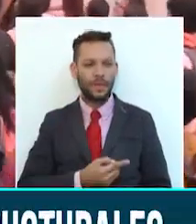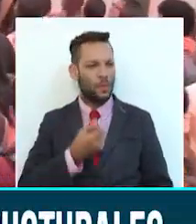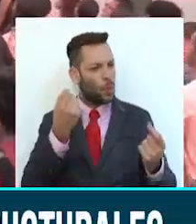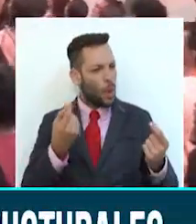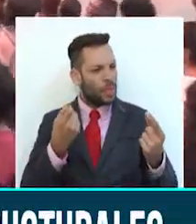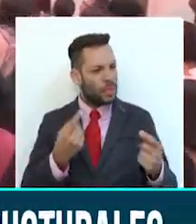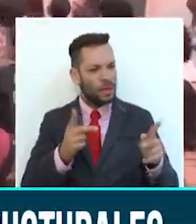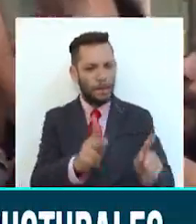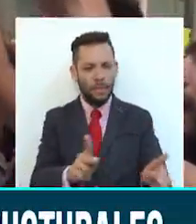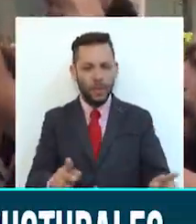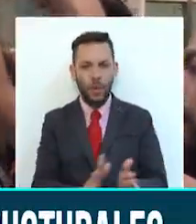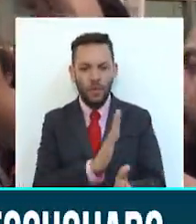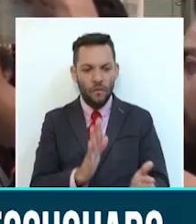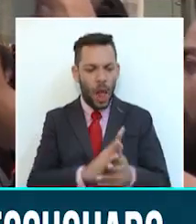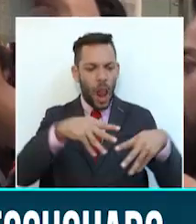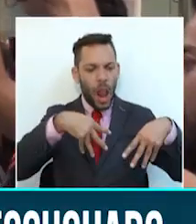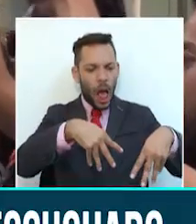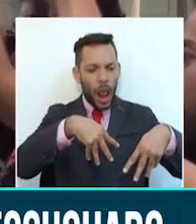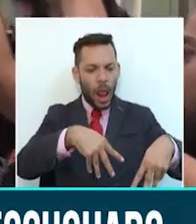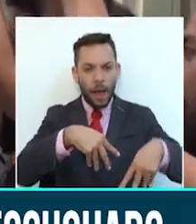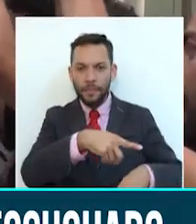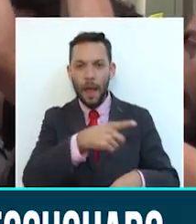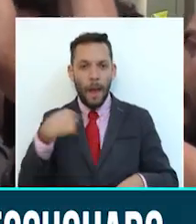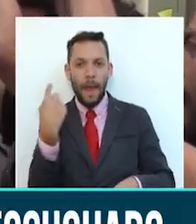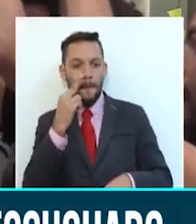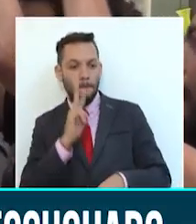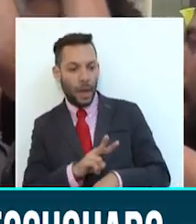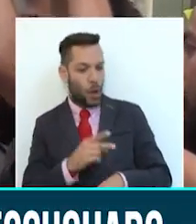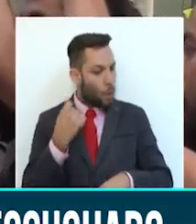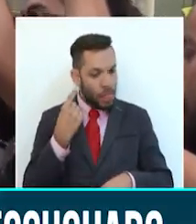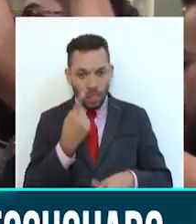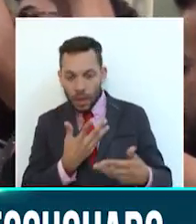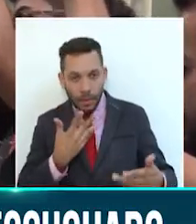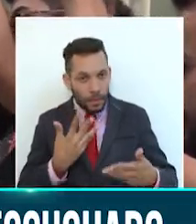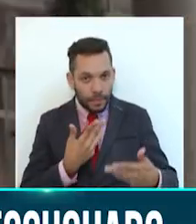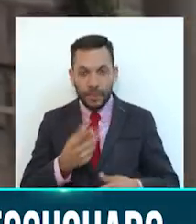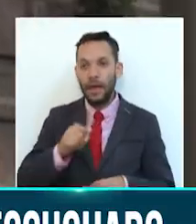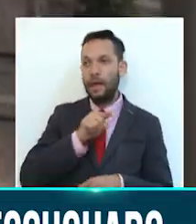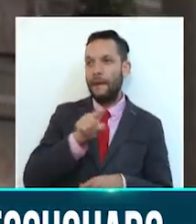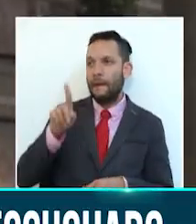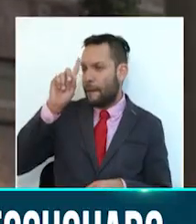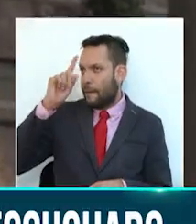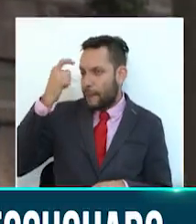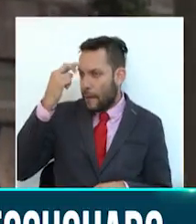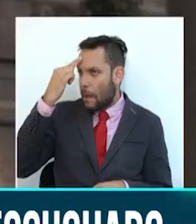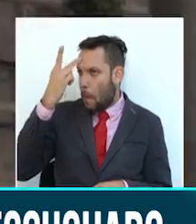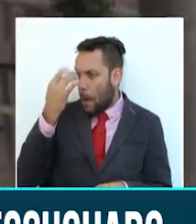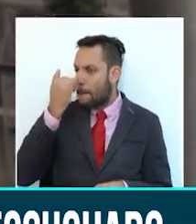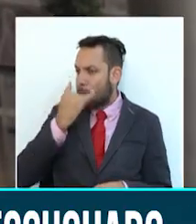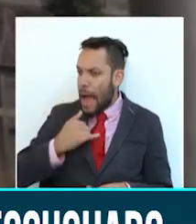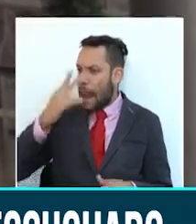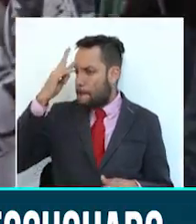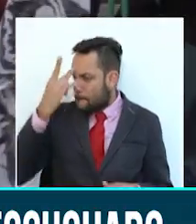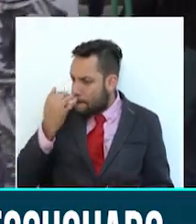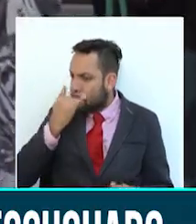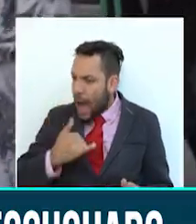lo que el pueblo de manera pacífica ha expresado en las calles, por lo que señalan que el mandatario se equivoca y ello ha terminado en